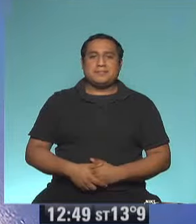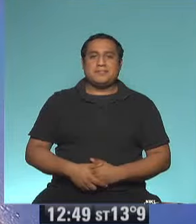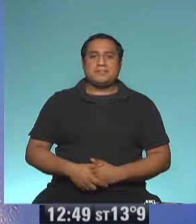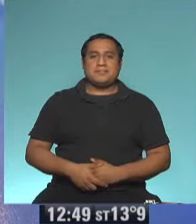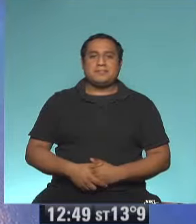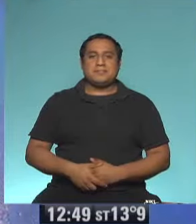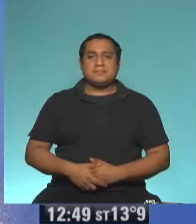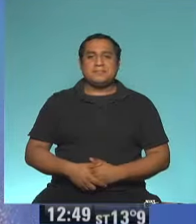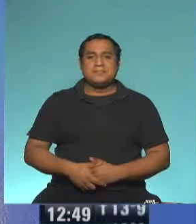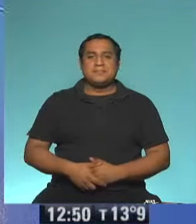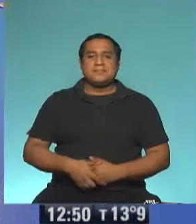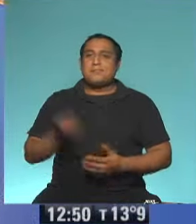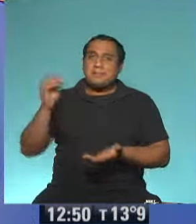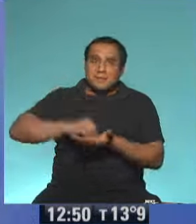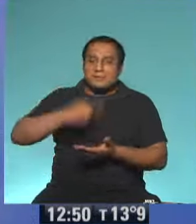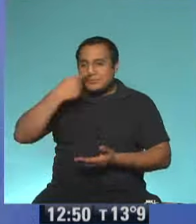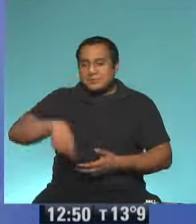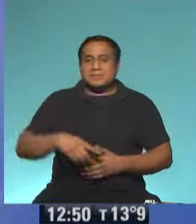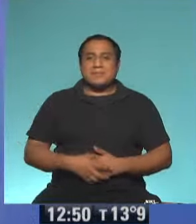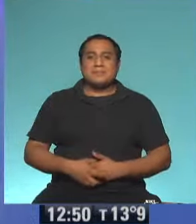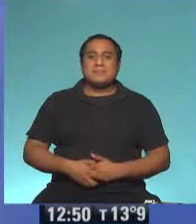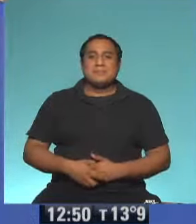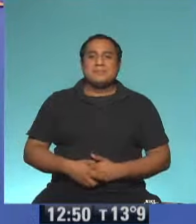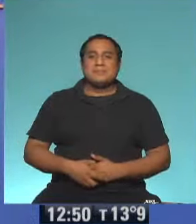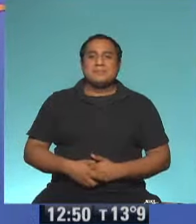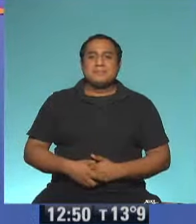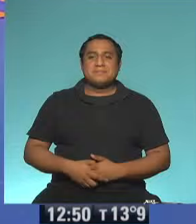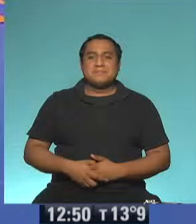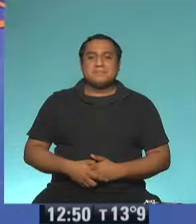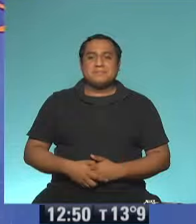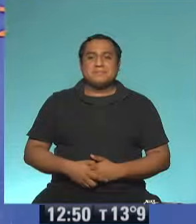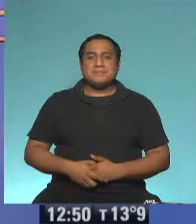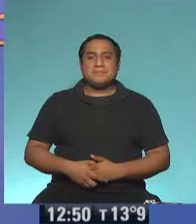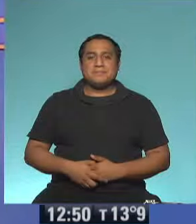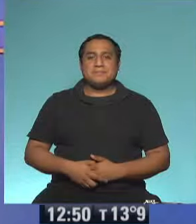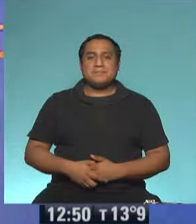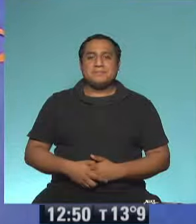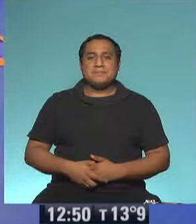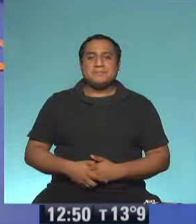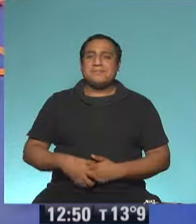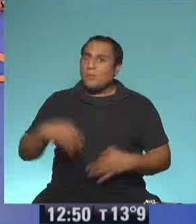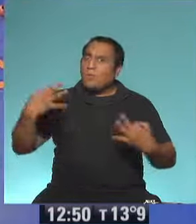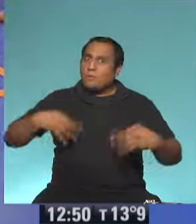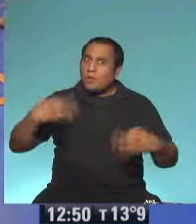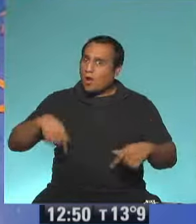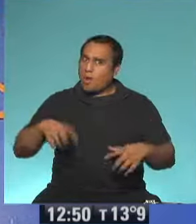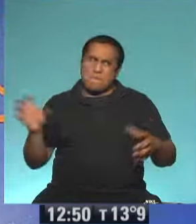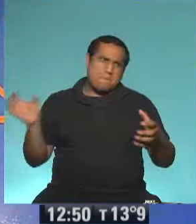Muy bien. Una más, Caro, dale, última, que vamos a otro juego. Izquierdo. ¡Ay, pero qué bien que están, ¿no?,